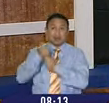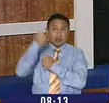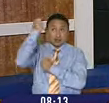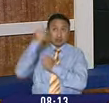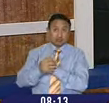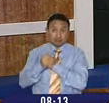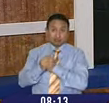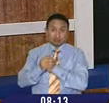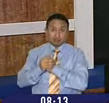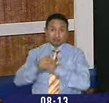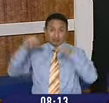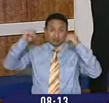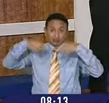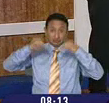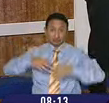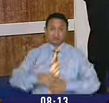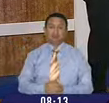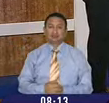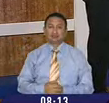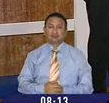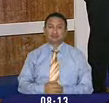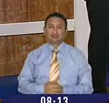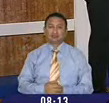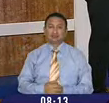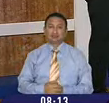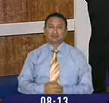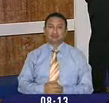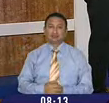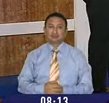está lloviendo en ese sector. Adelante.